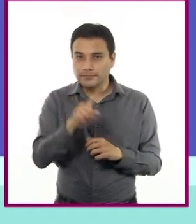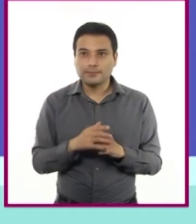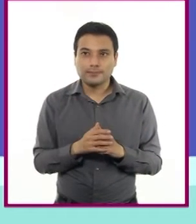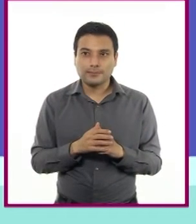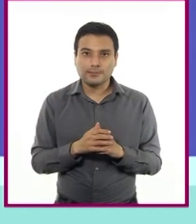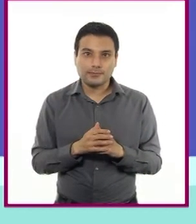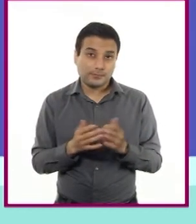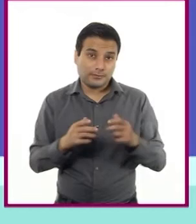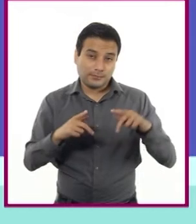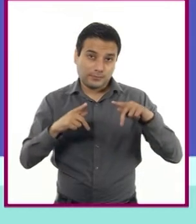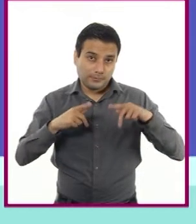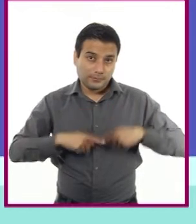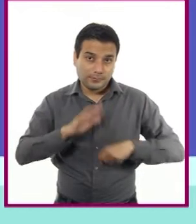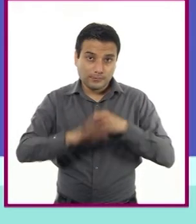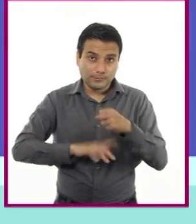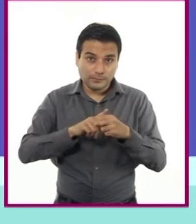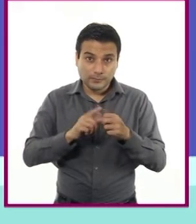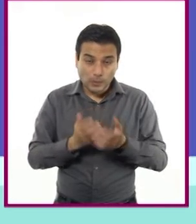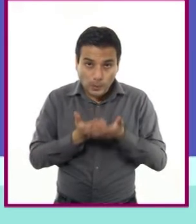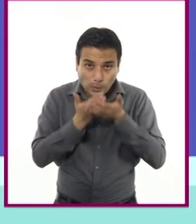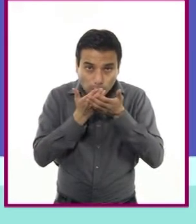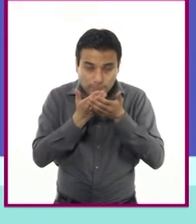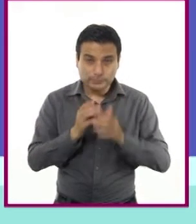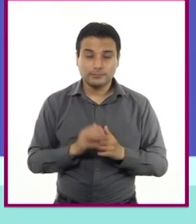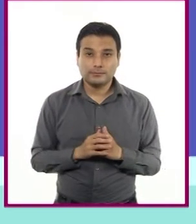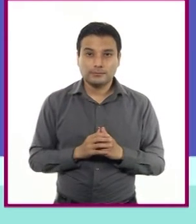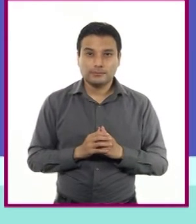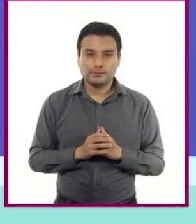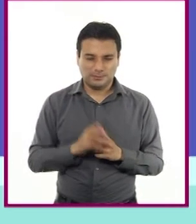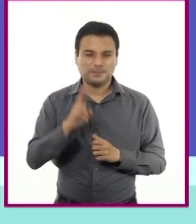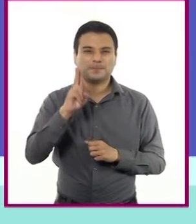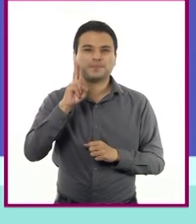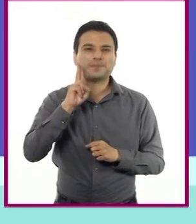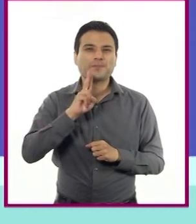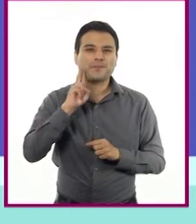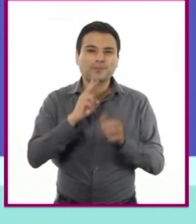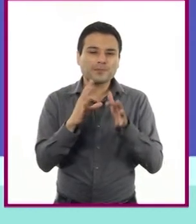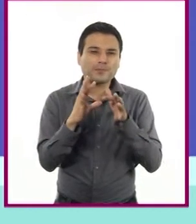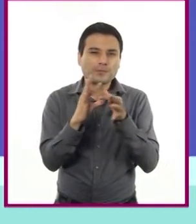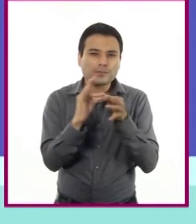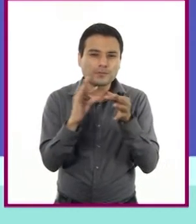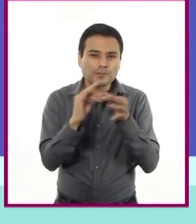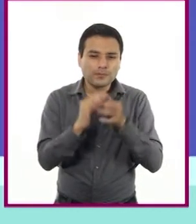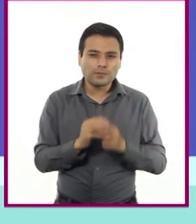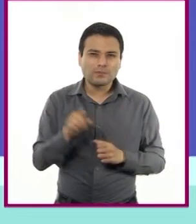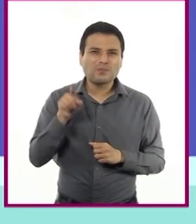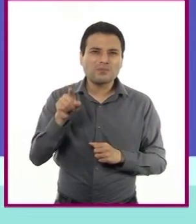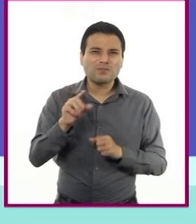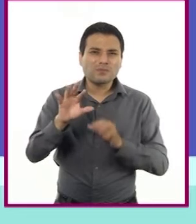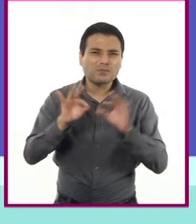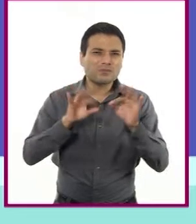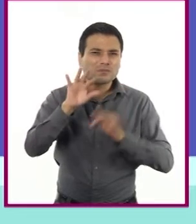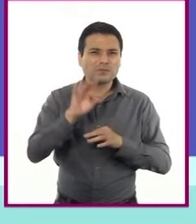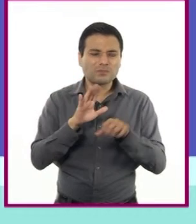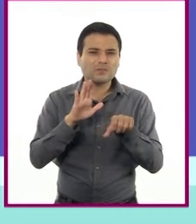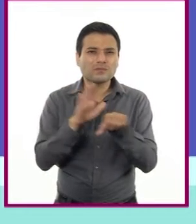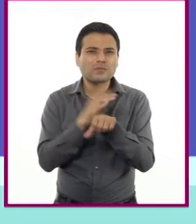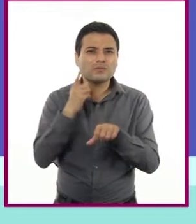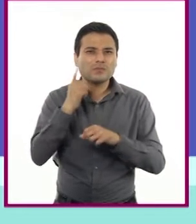vivo. Muy bien, pero, a ver, explícanos qué te llevó a seleccionar esas frases o